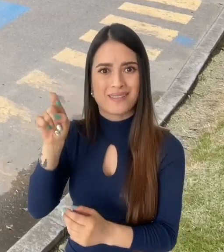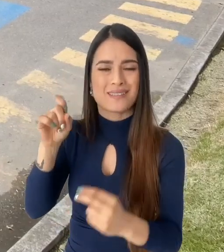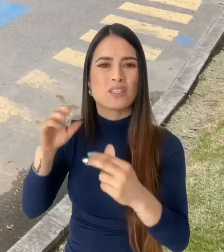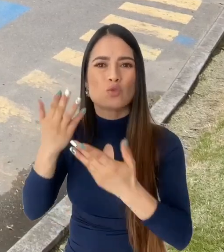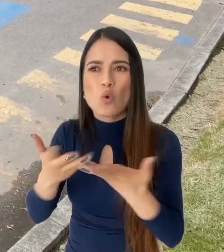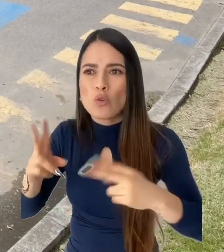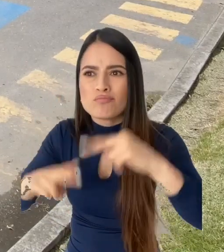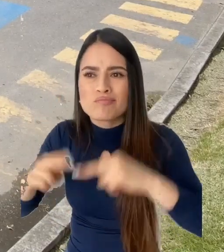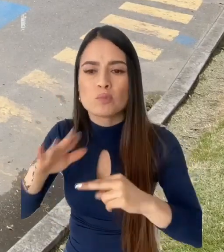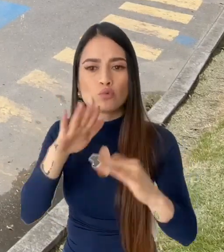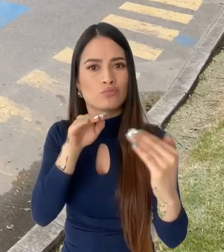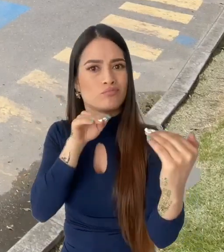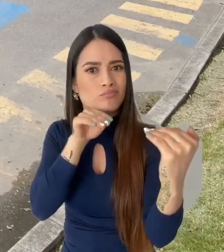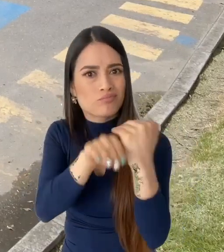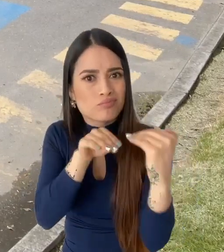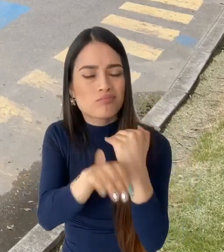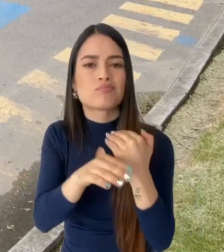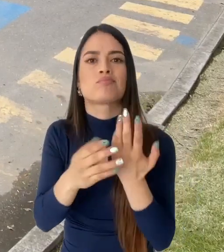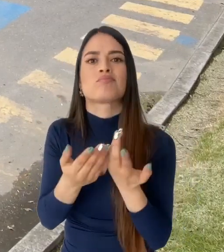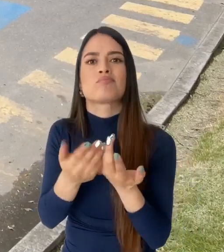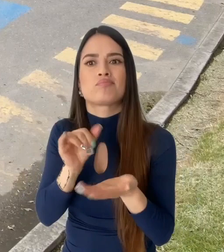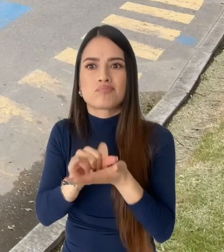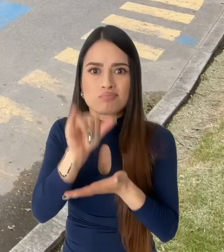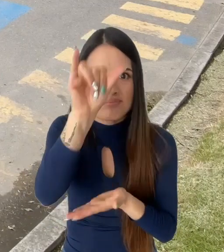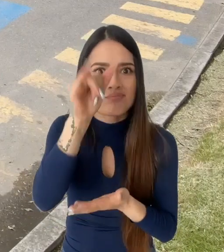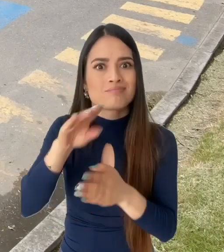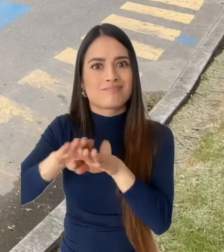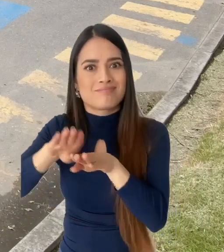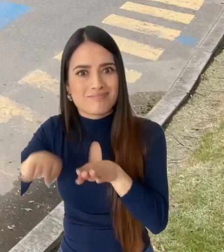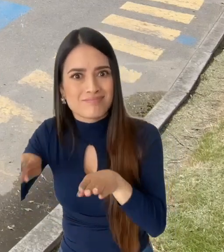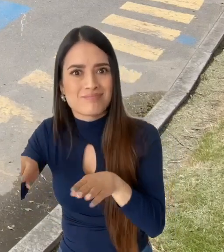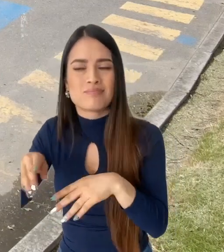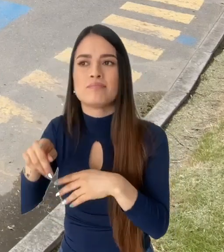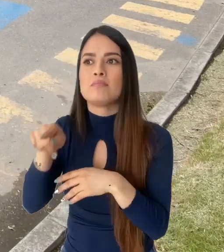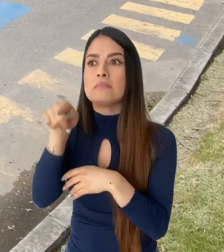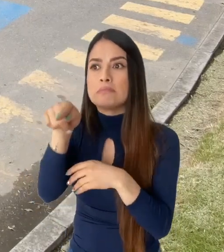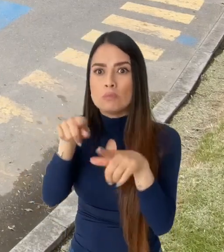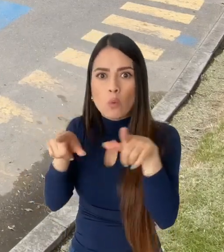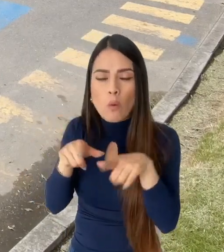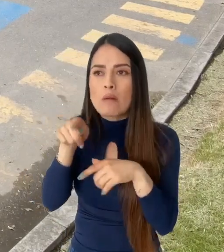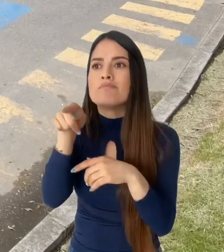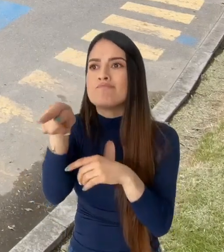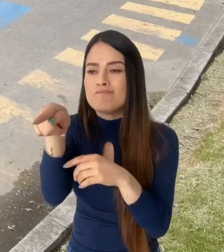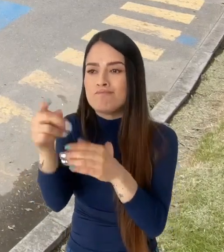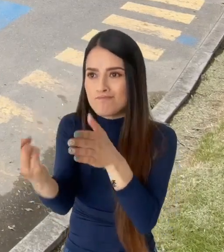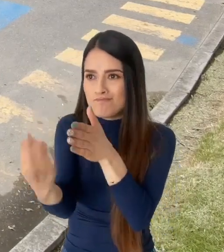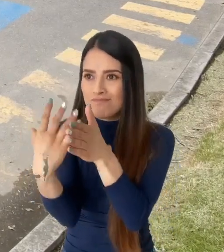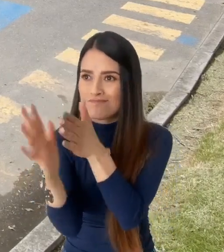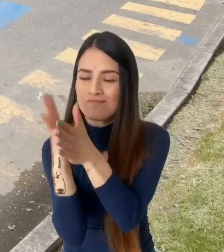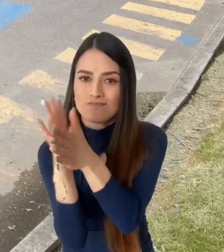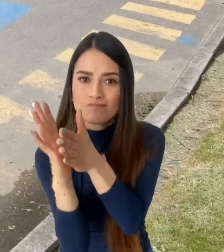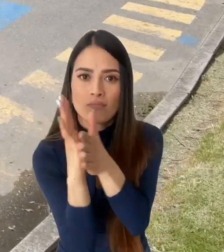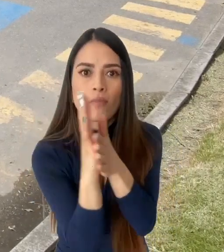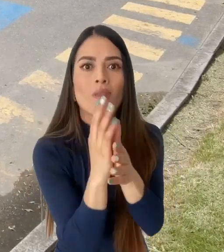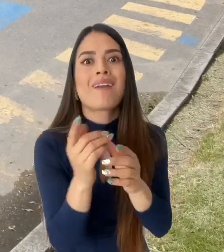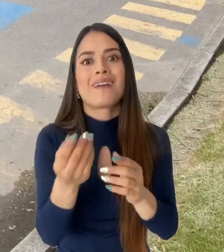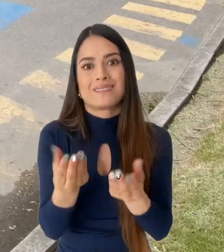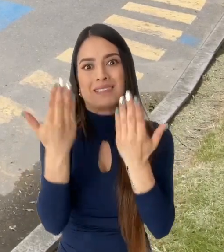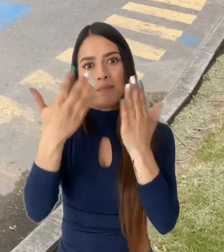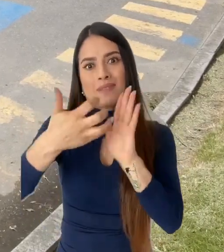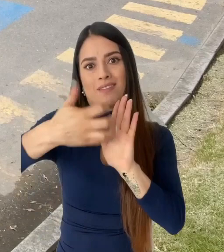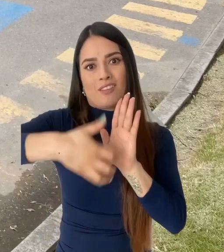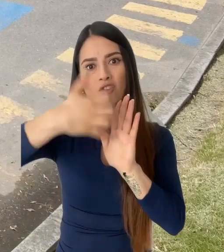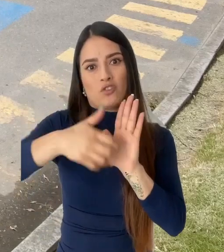a 166 infraestructuras de transporte carretera el aeroportuaria y terminales de transporte este